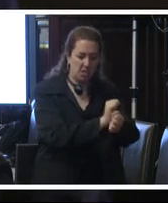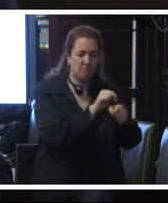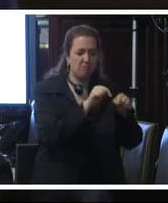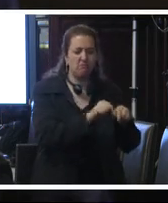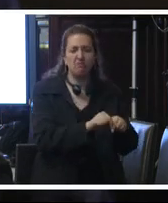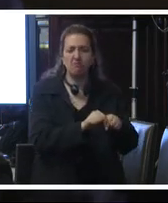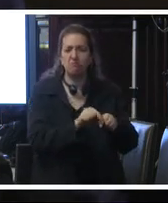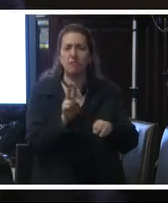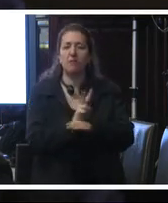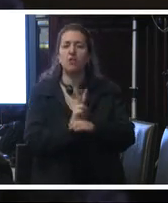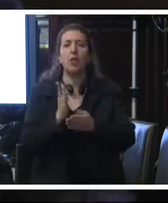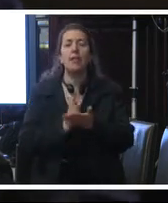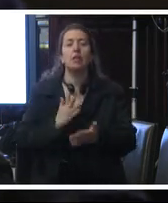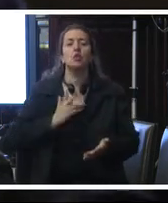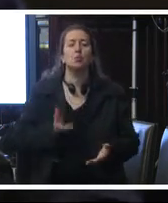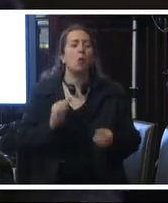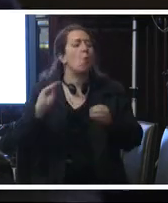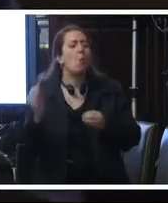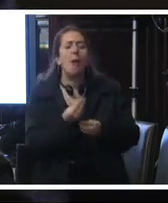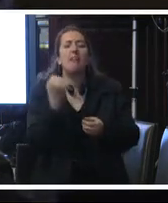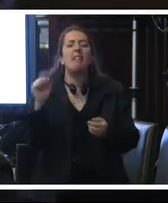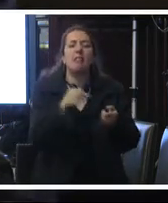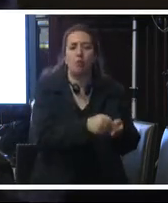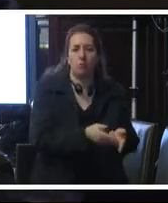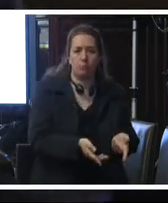humanos. Y también